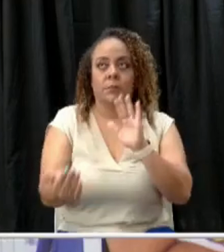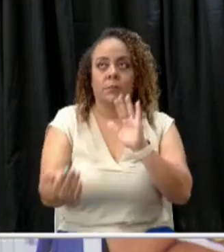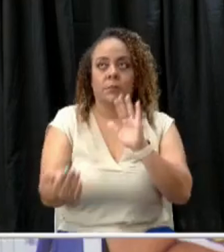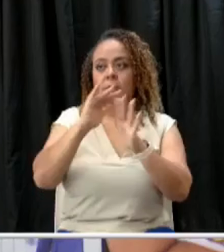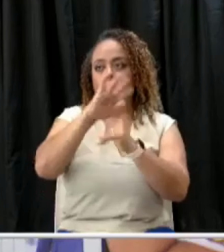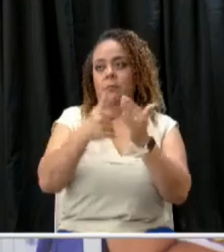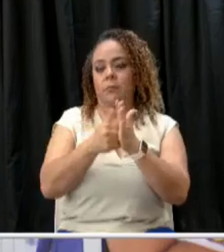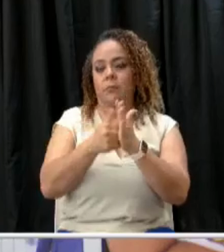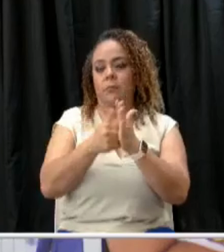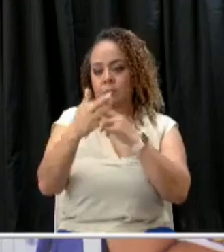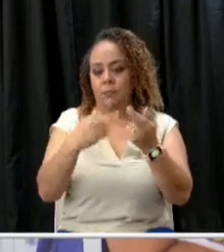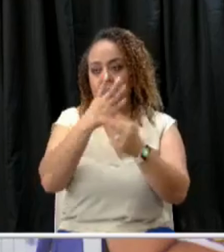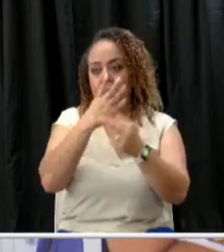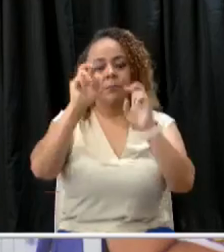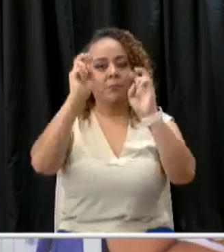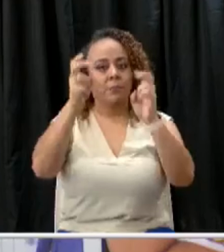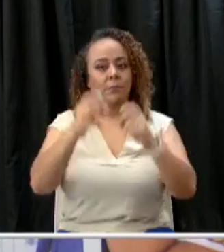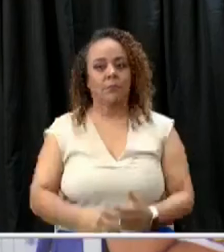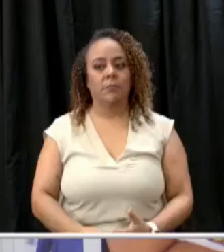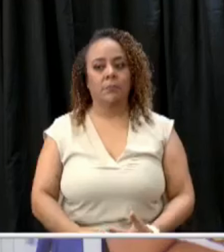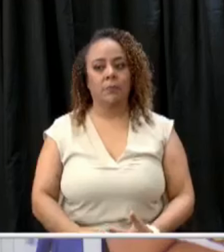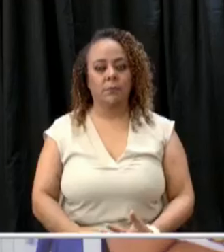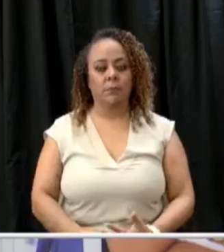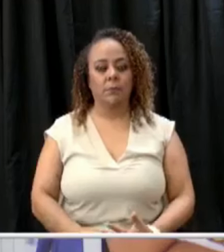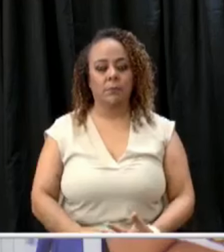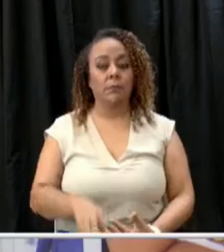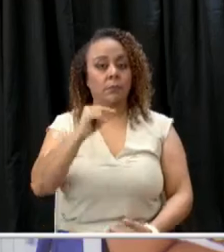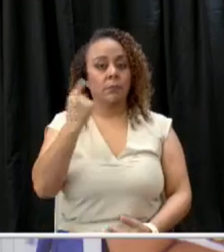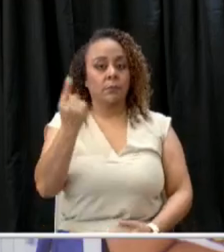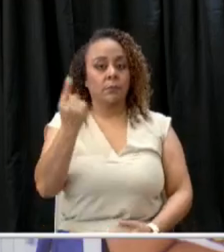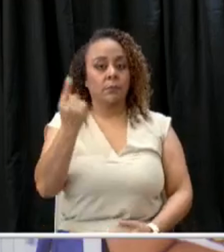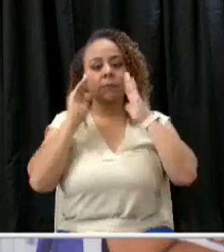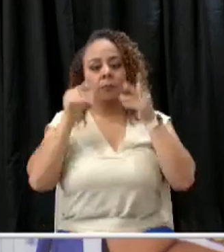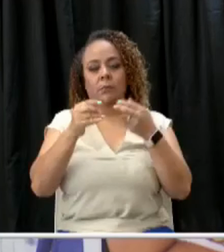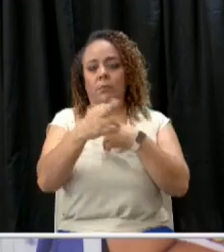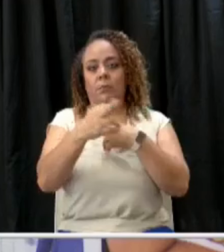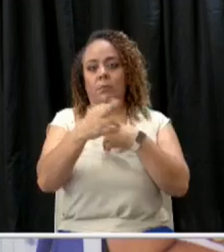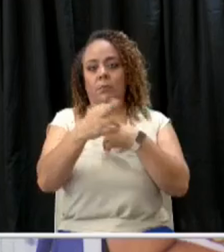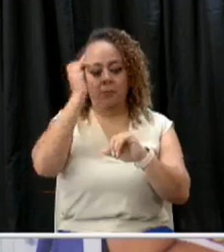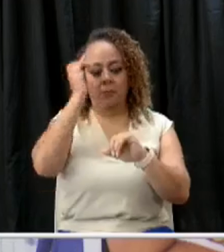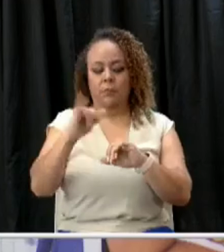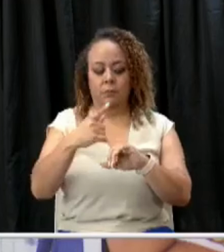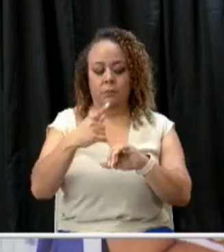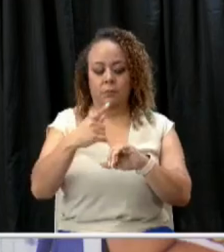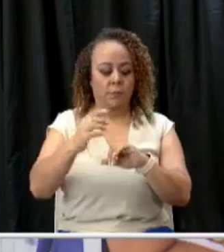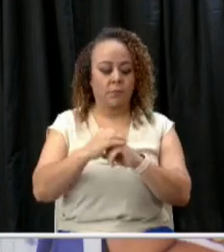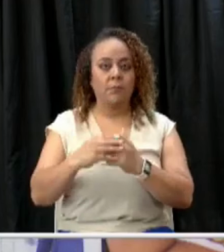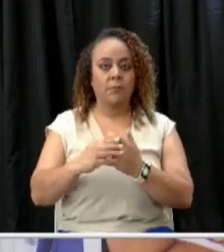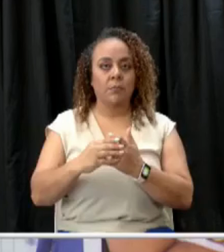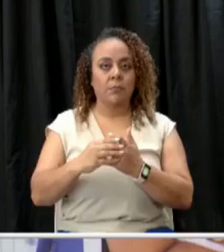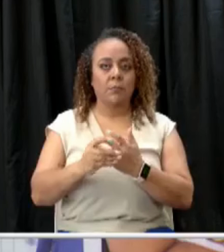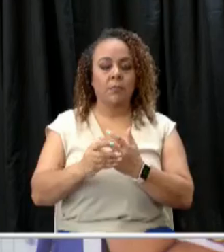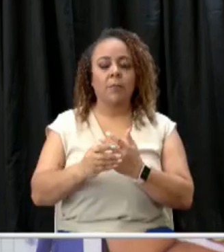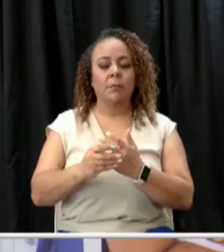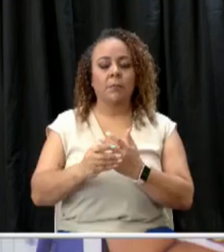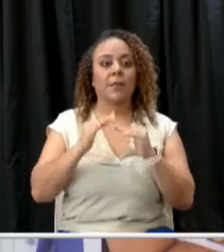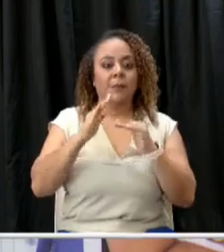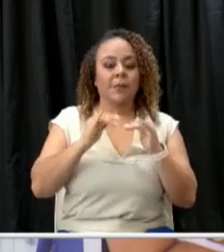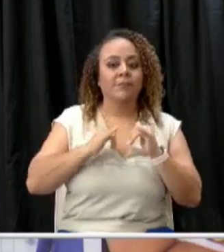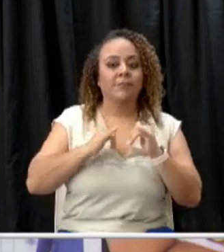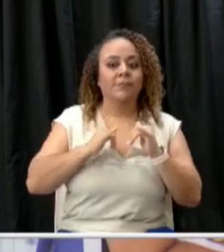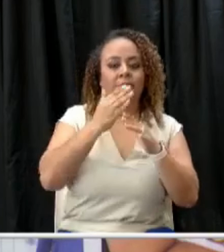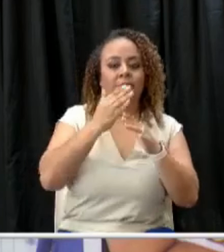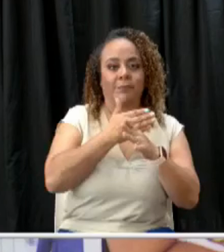toda la región y en temas que también no solo enfocarnos en la región, porque como les decía, son más las similitudes que compartimos